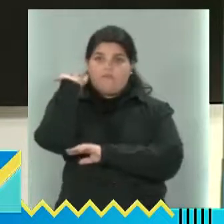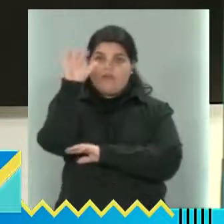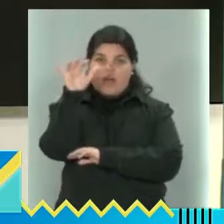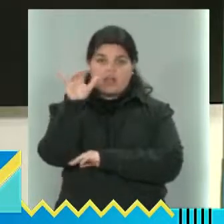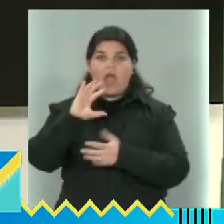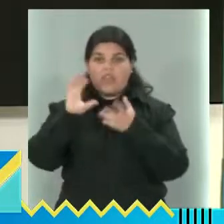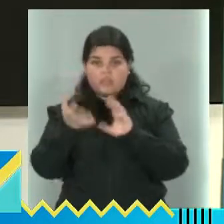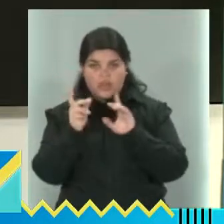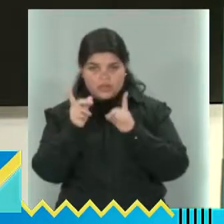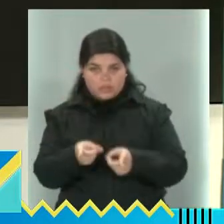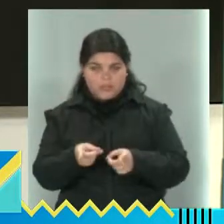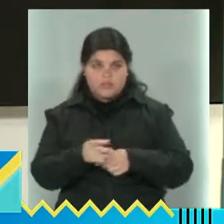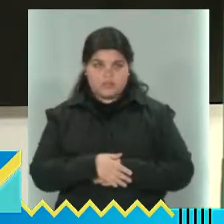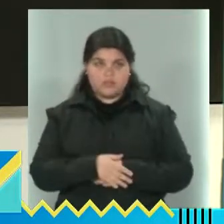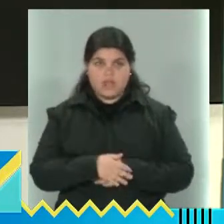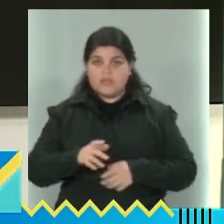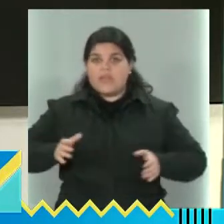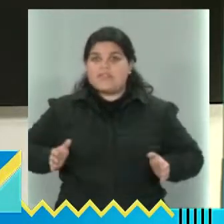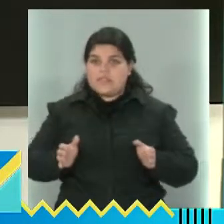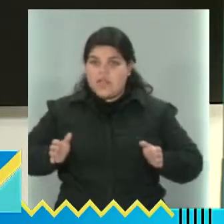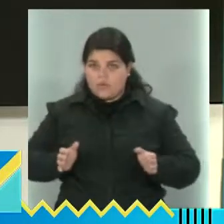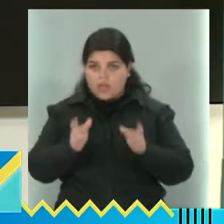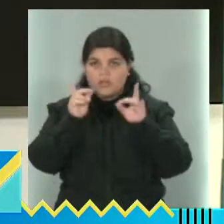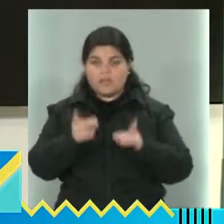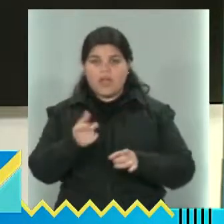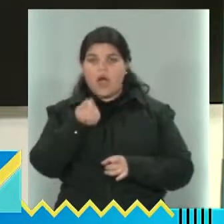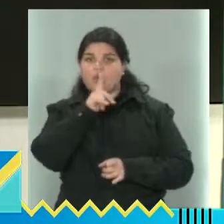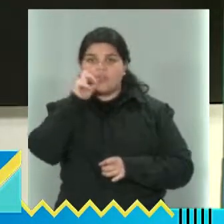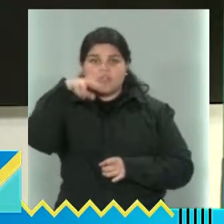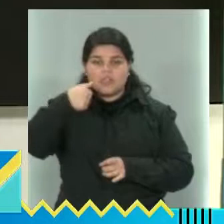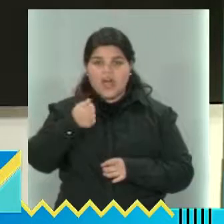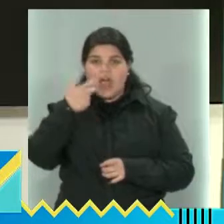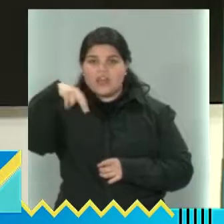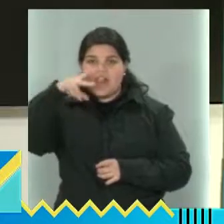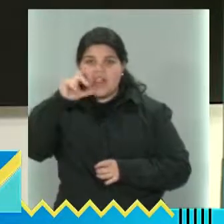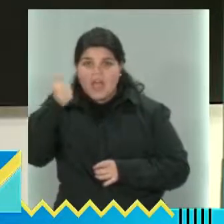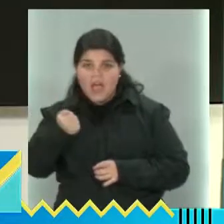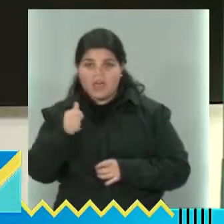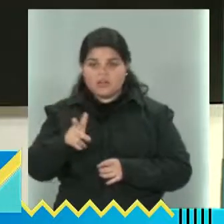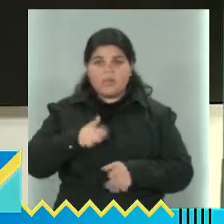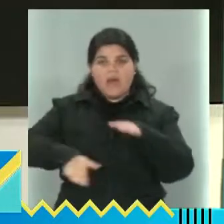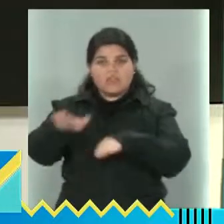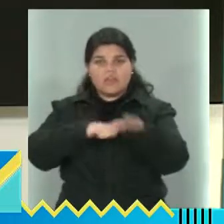básquet adaptado, ¿sí? En silla de ruedas. Y Agustina y Analía Delgado, patinadora de Launcuyo,